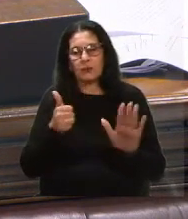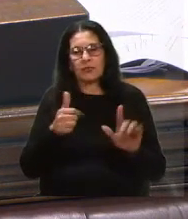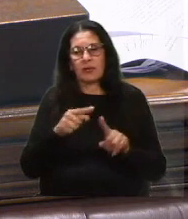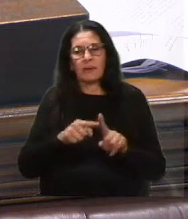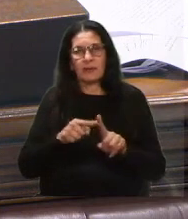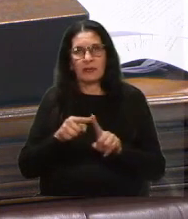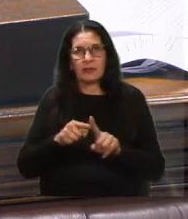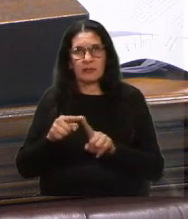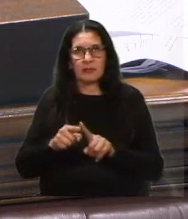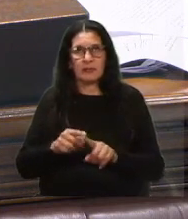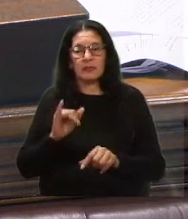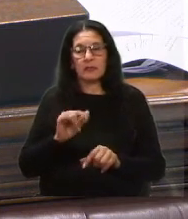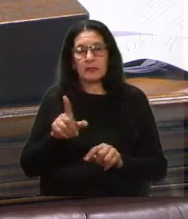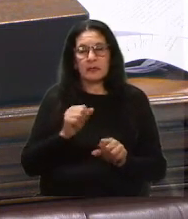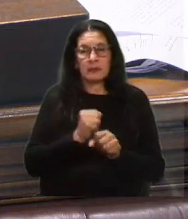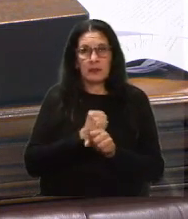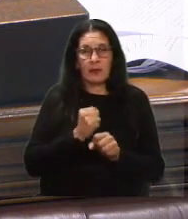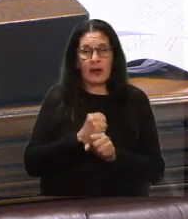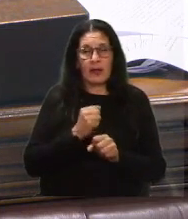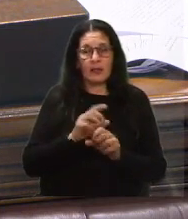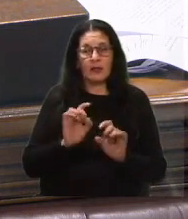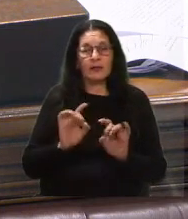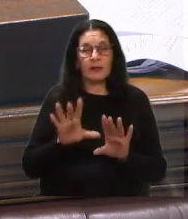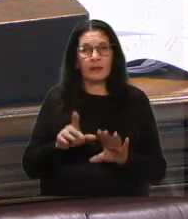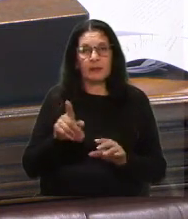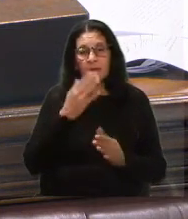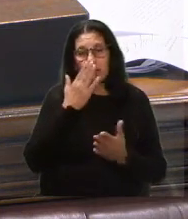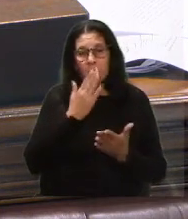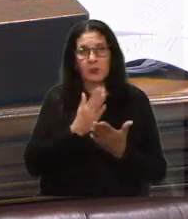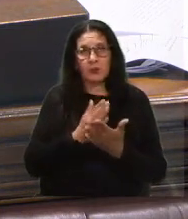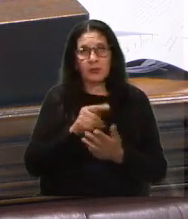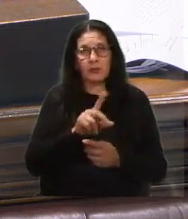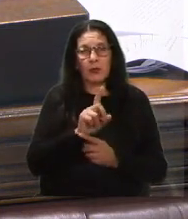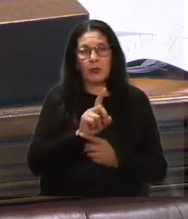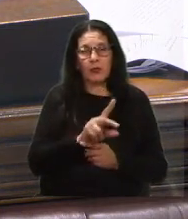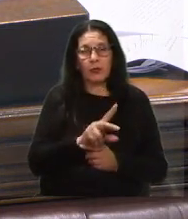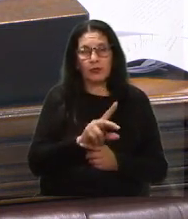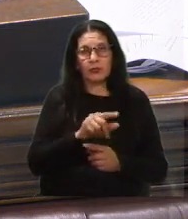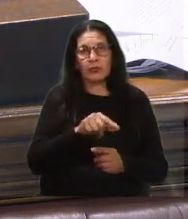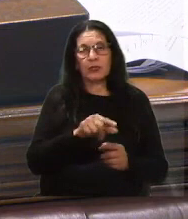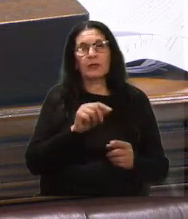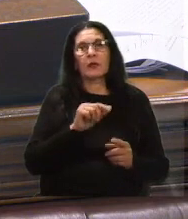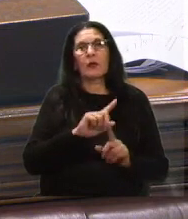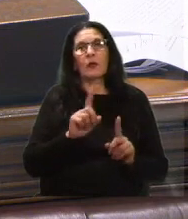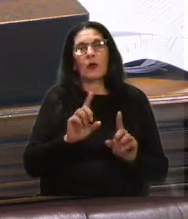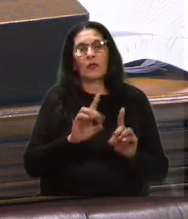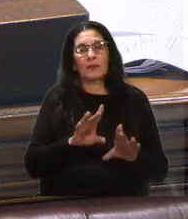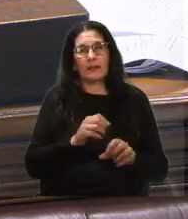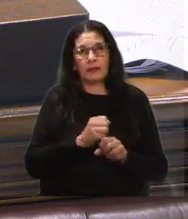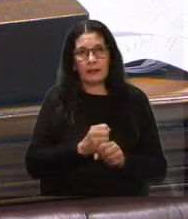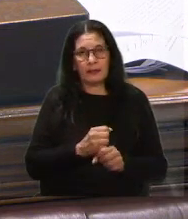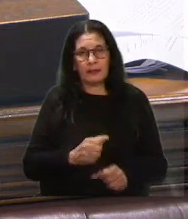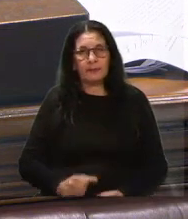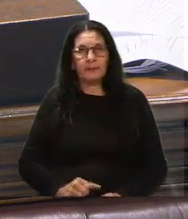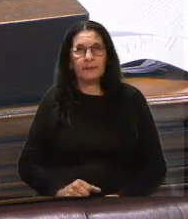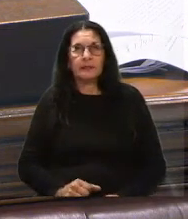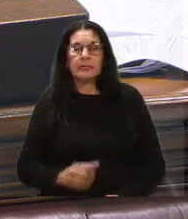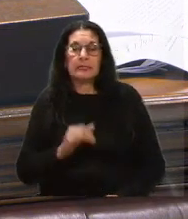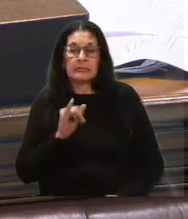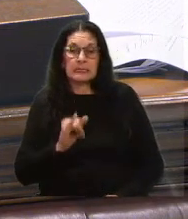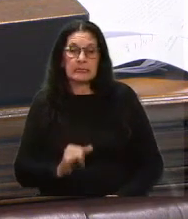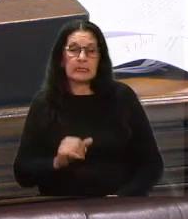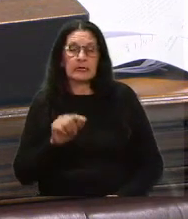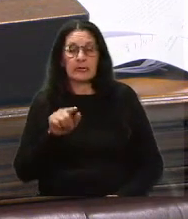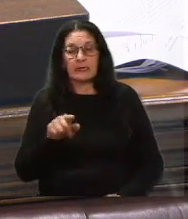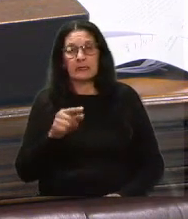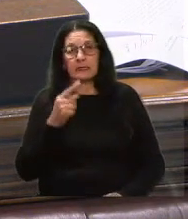6 meses en caso de ser trabajador dependiente y de los últimos dos en caso de ser un trabajador no dependiente si